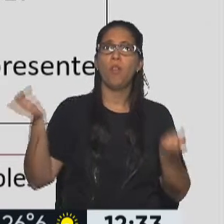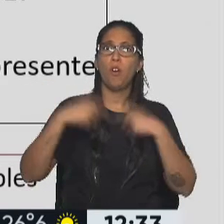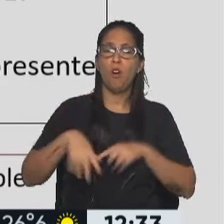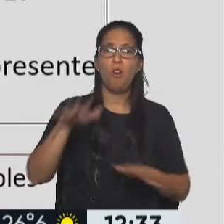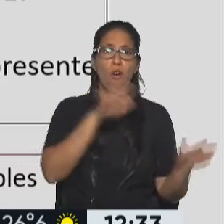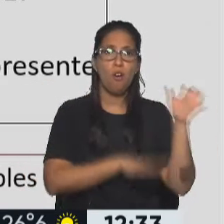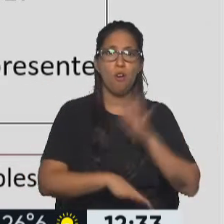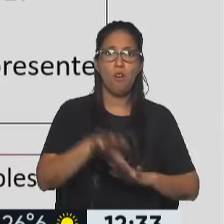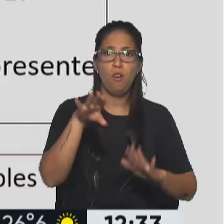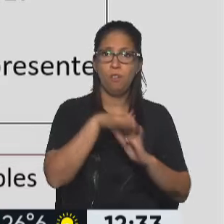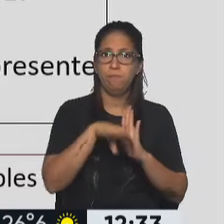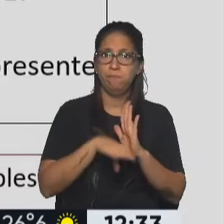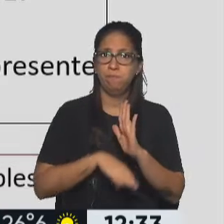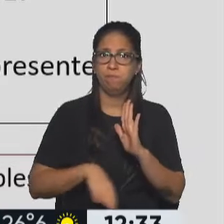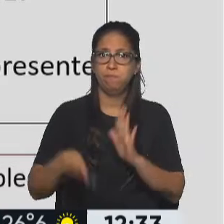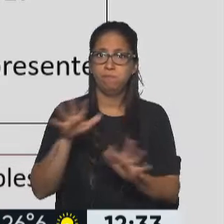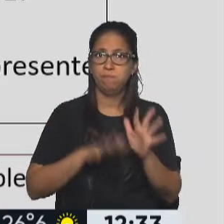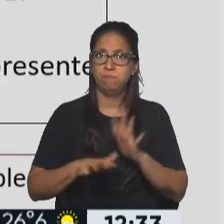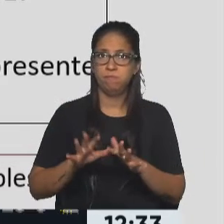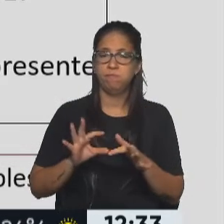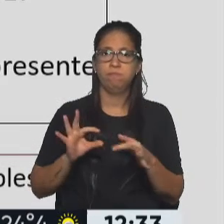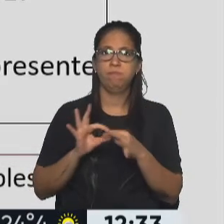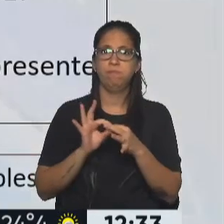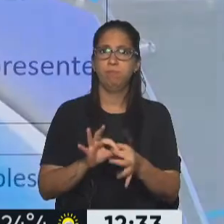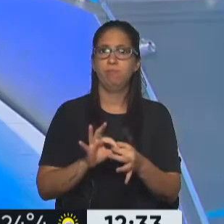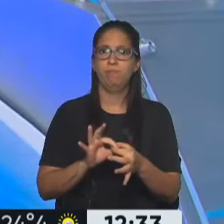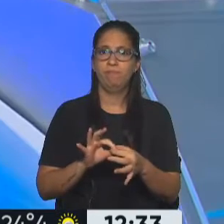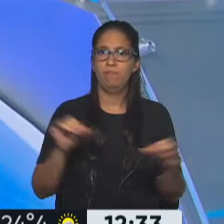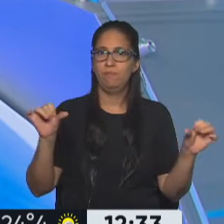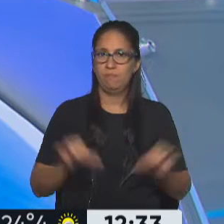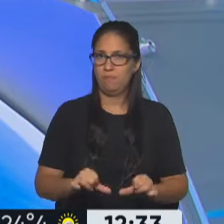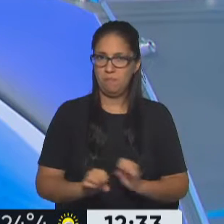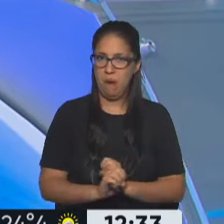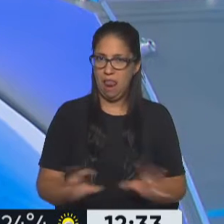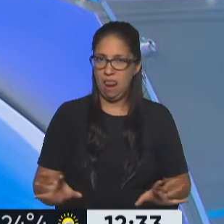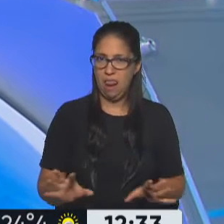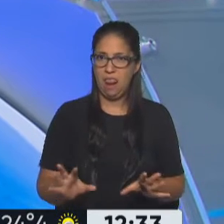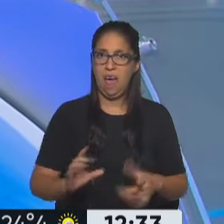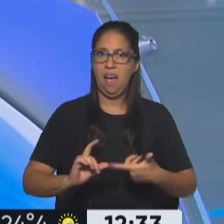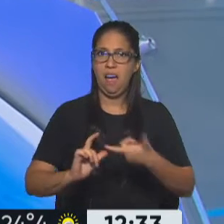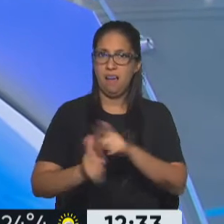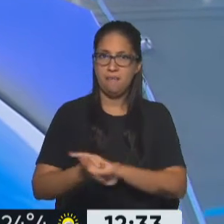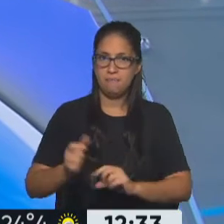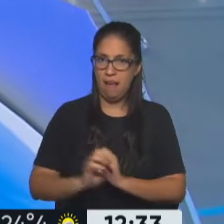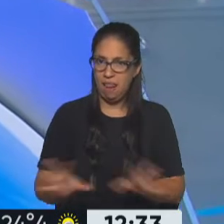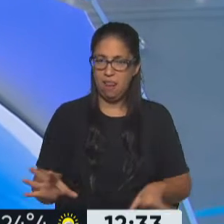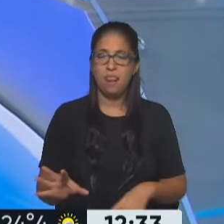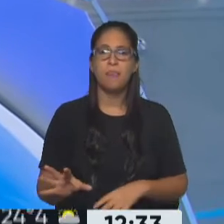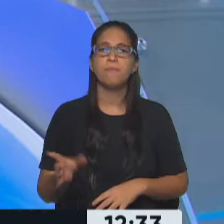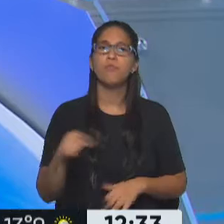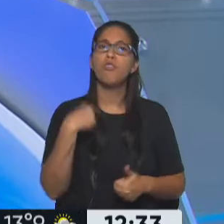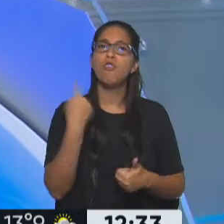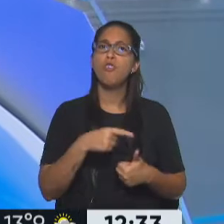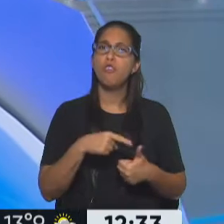tarifaria, transporte y distribución, no se ha llevado a cabo como debería haber sido hecho. El otro grave problema que tiene